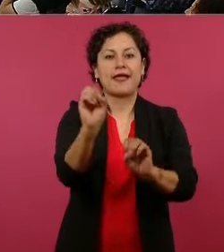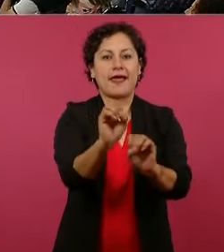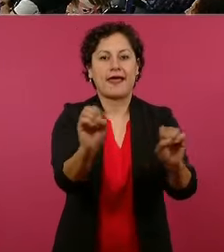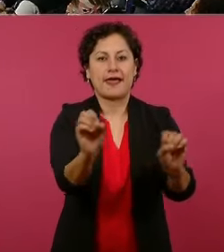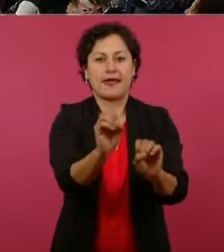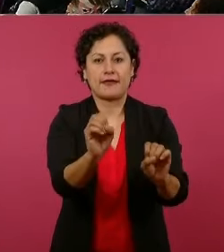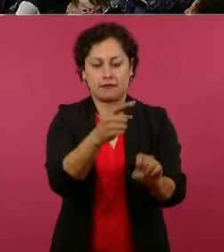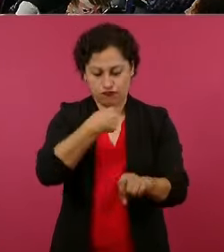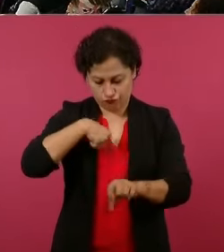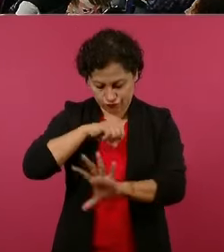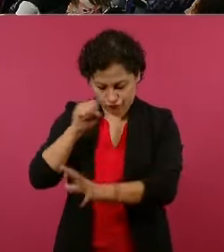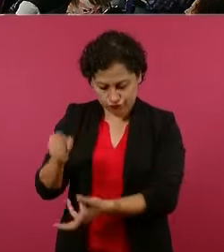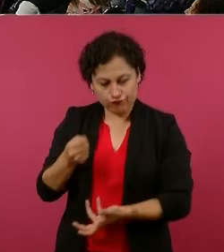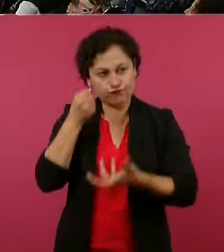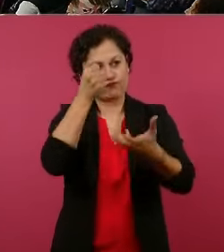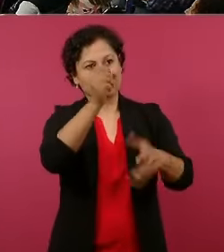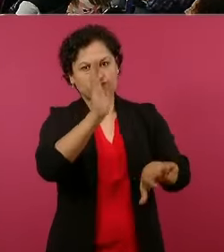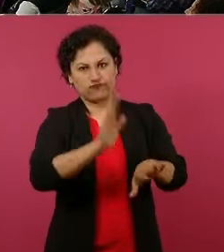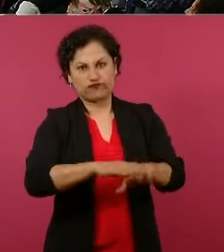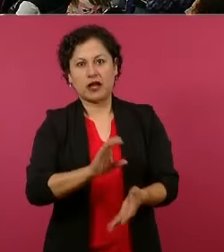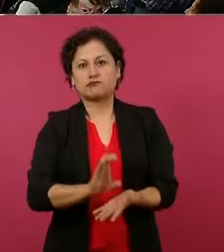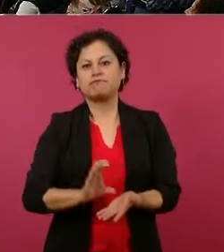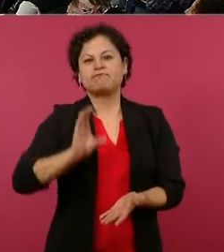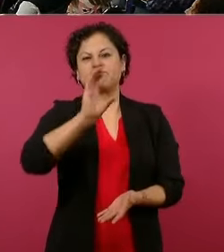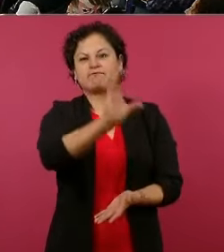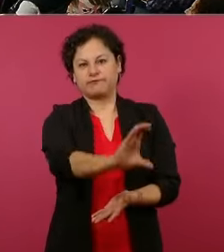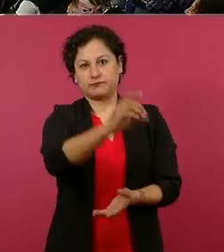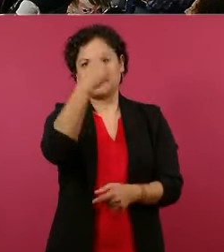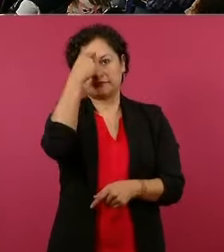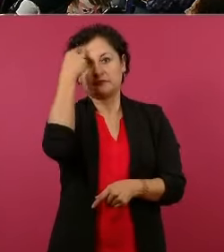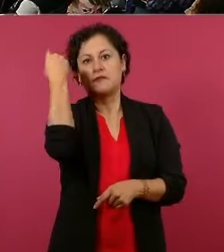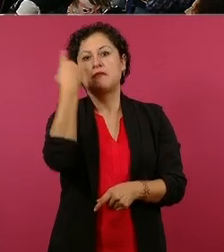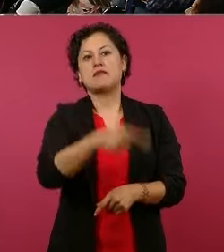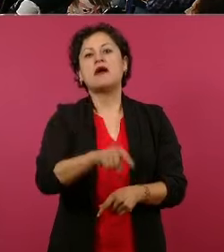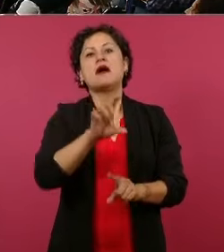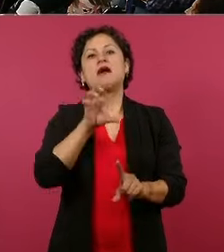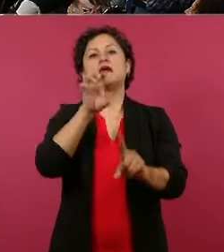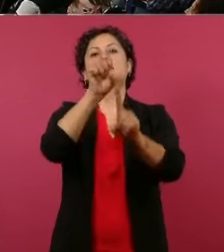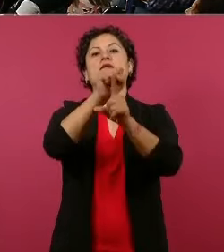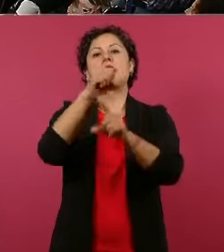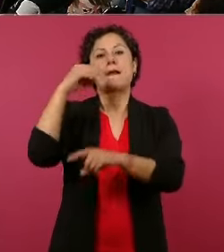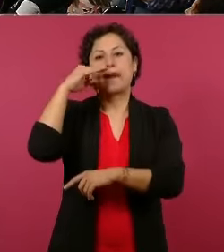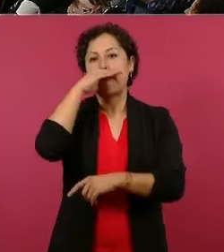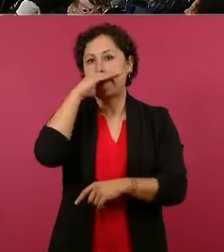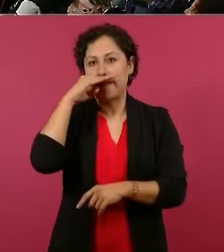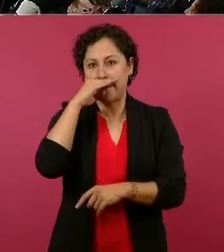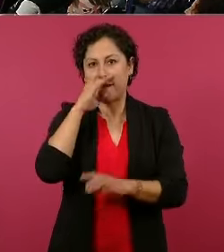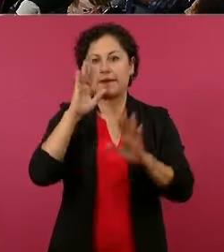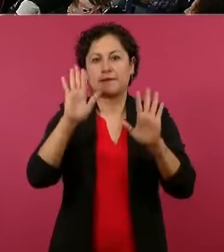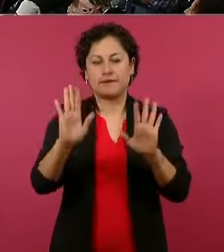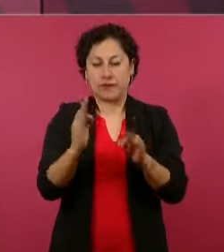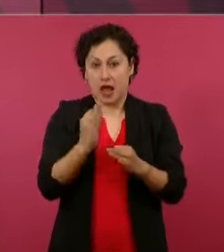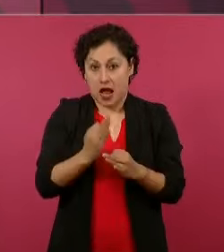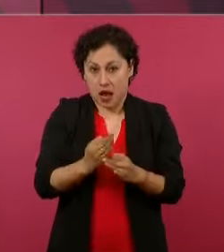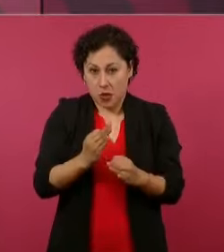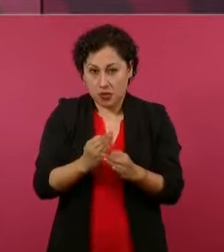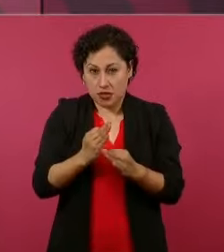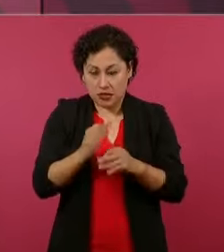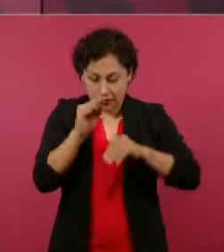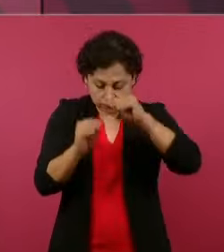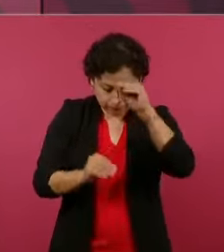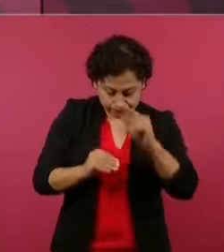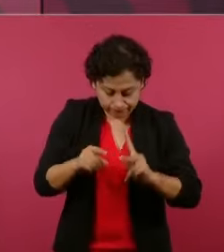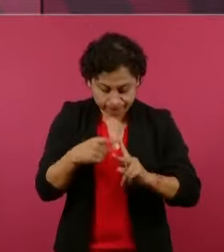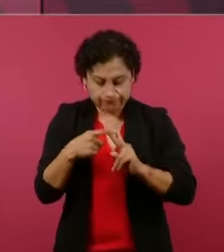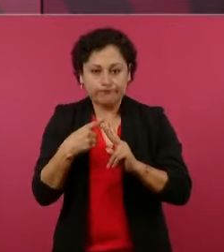100% la gratuidad se está haciendo la la proyección nada más